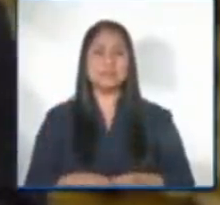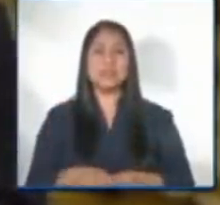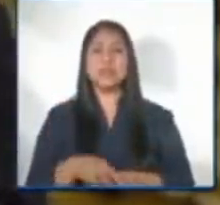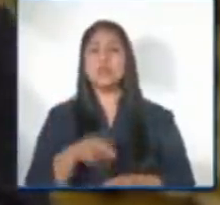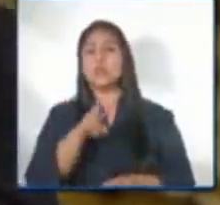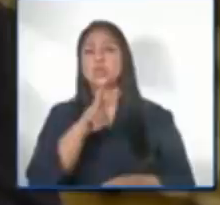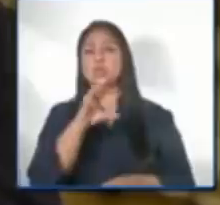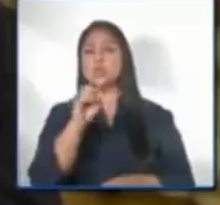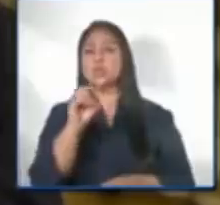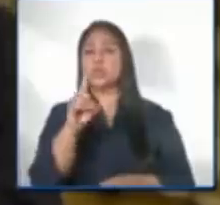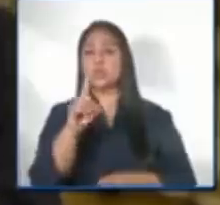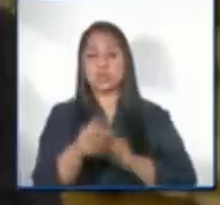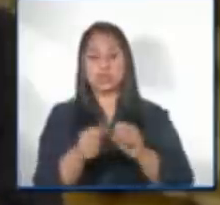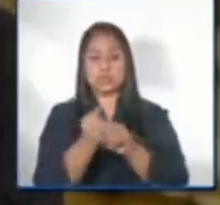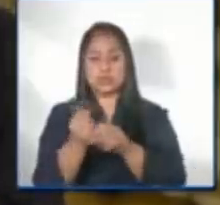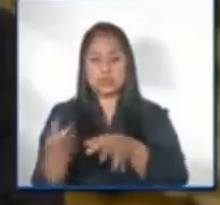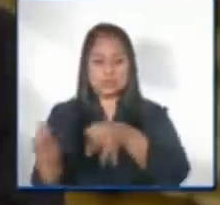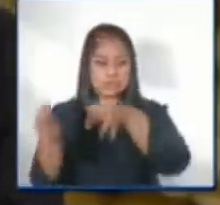201 años después,